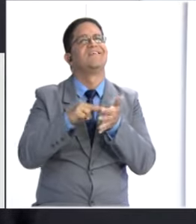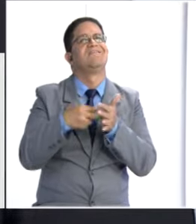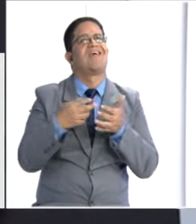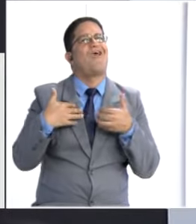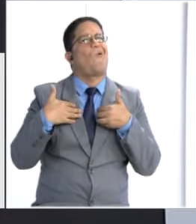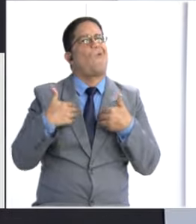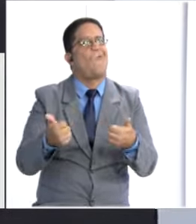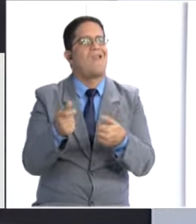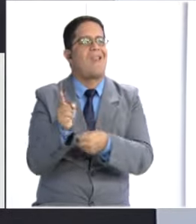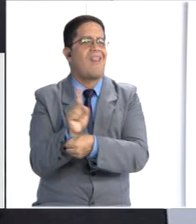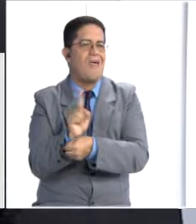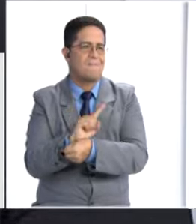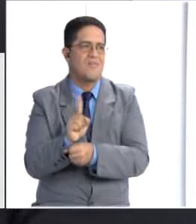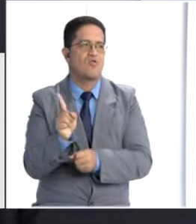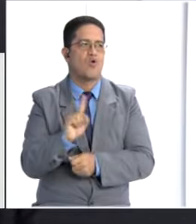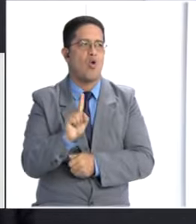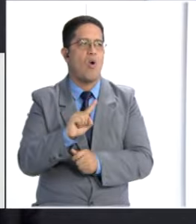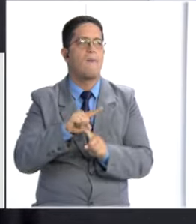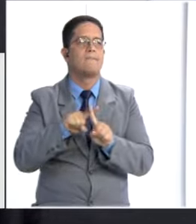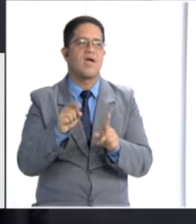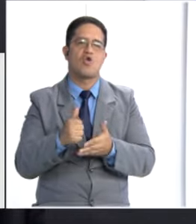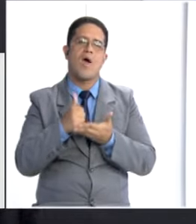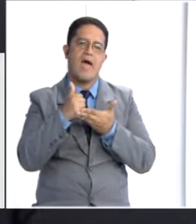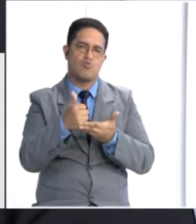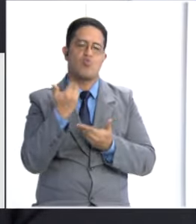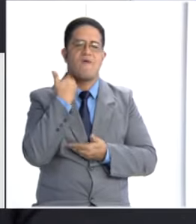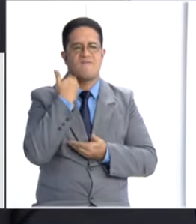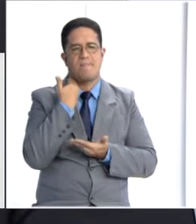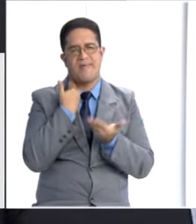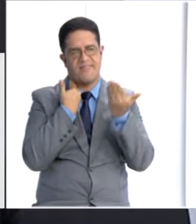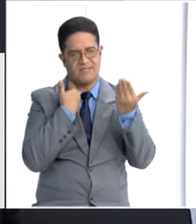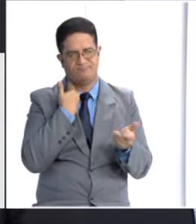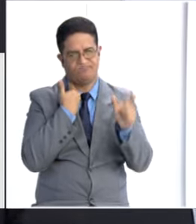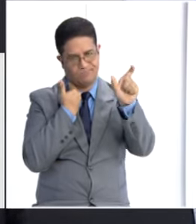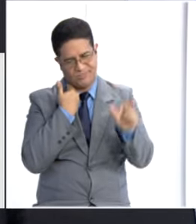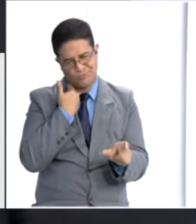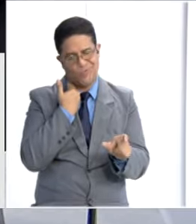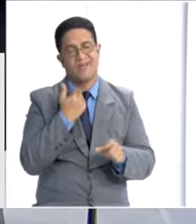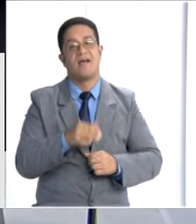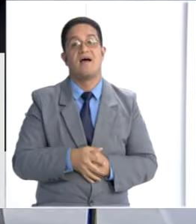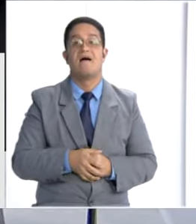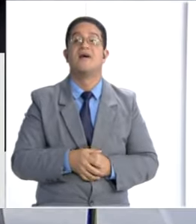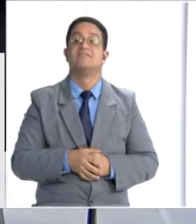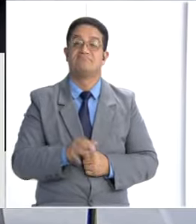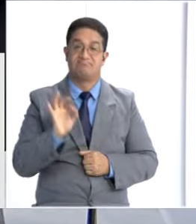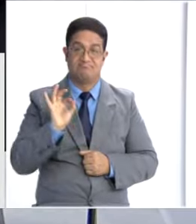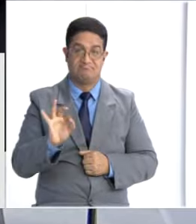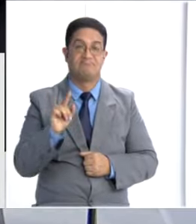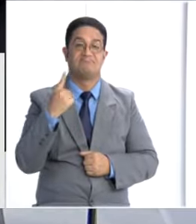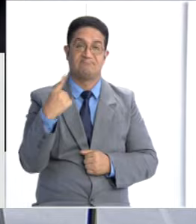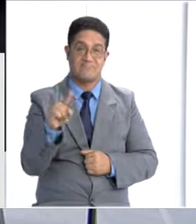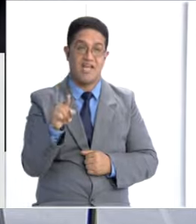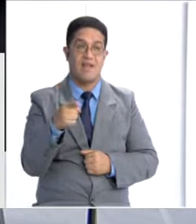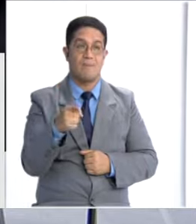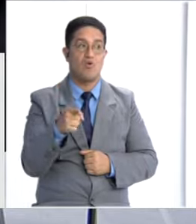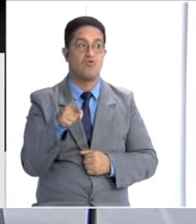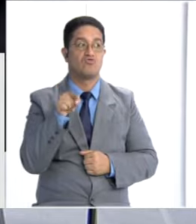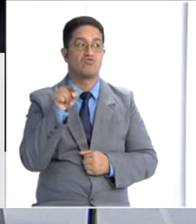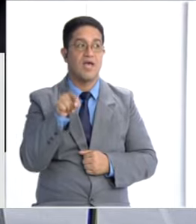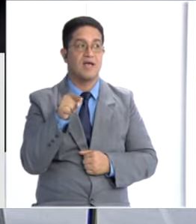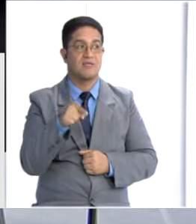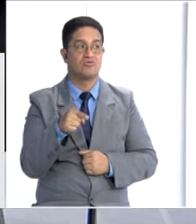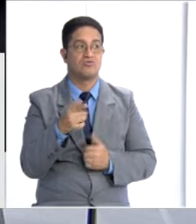sí coadyuva a mejorar la patología que tenga la persona. Por supuesto. Entonces tenemos estas composiciones que han sido